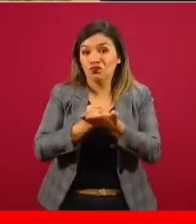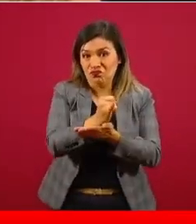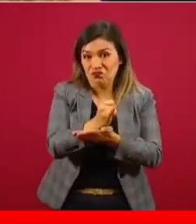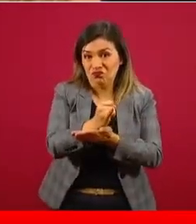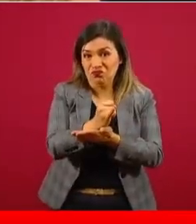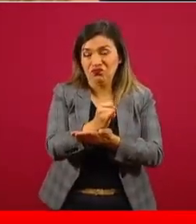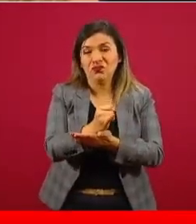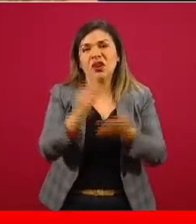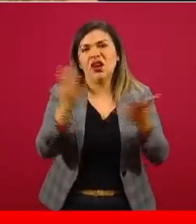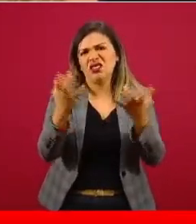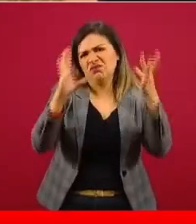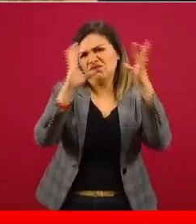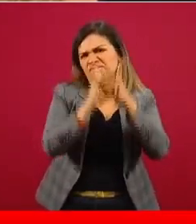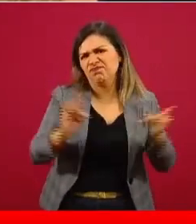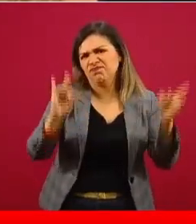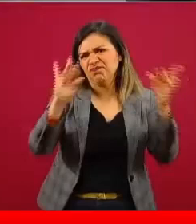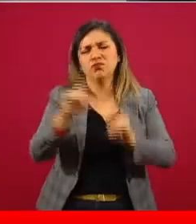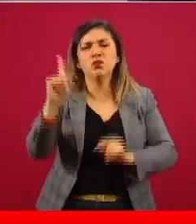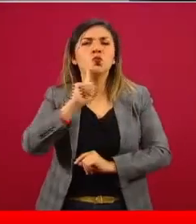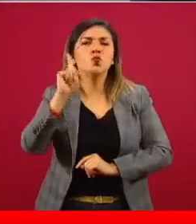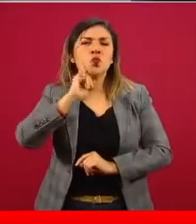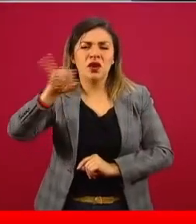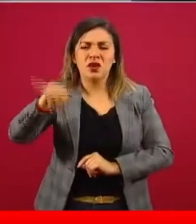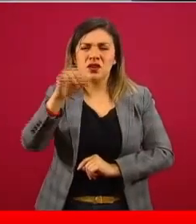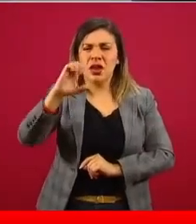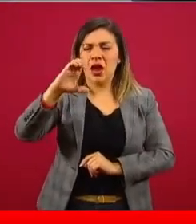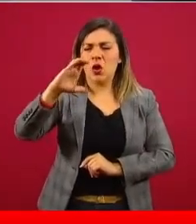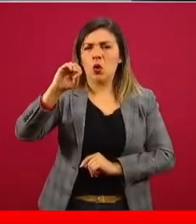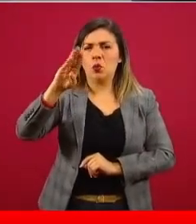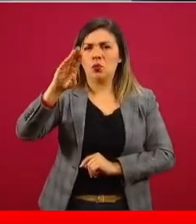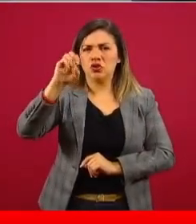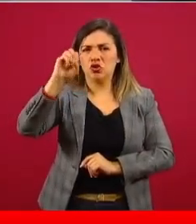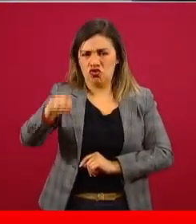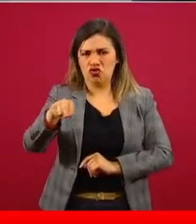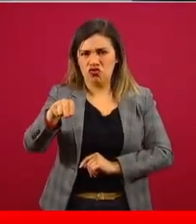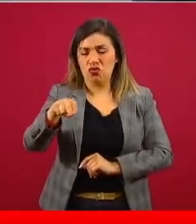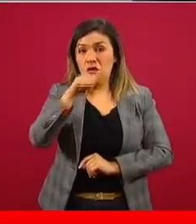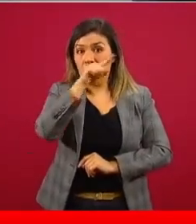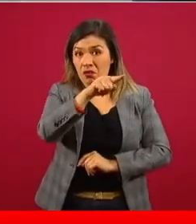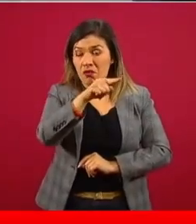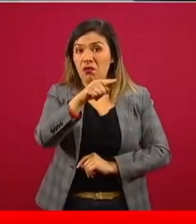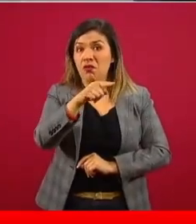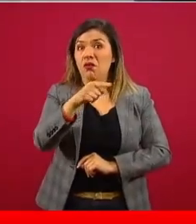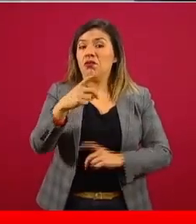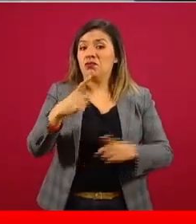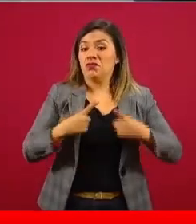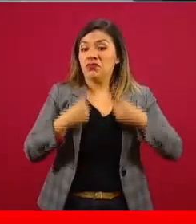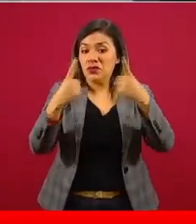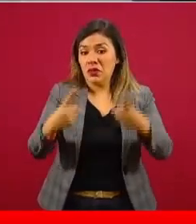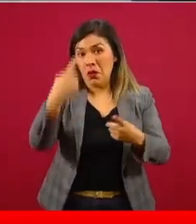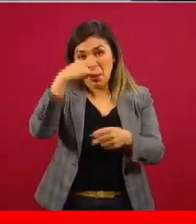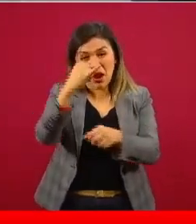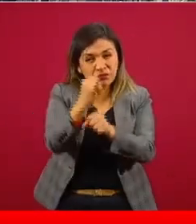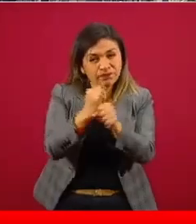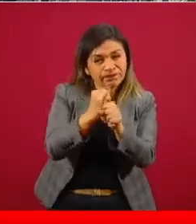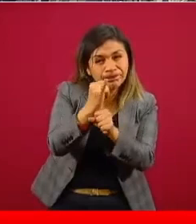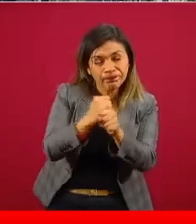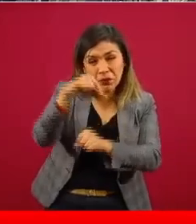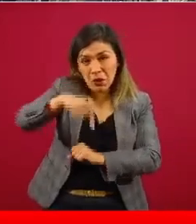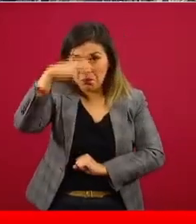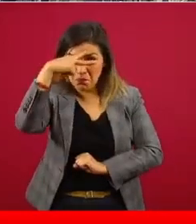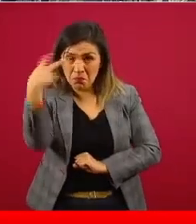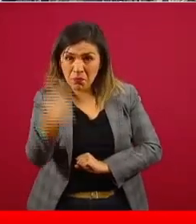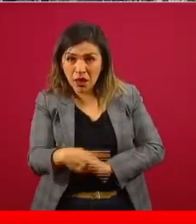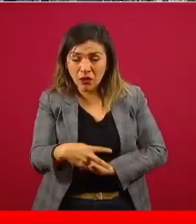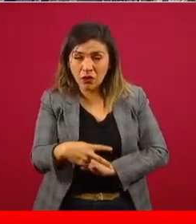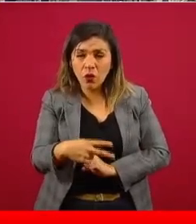la señora Jacobson aporta jurídicamente algo a la investigación en México y si usted